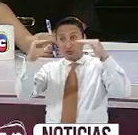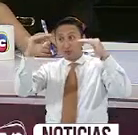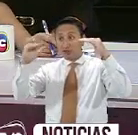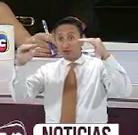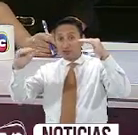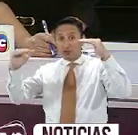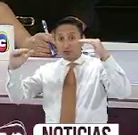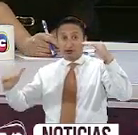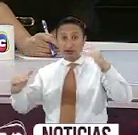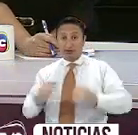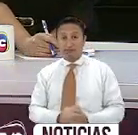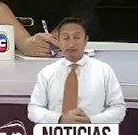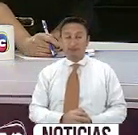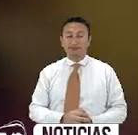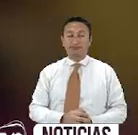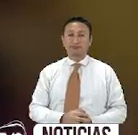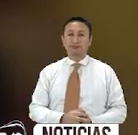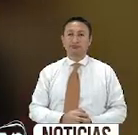semana del 21 de octubre.